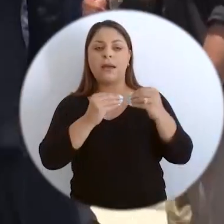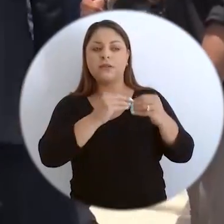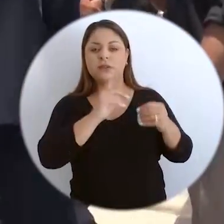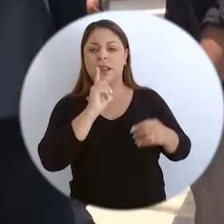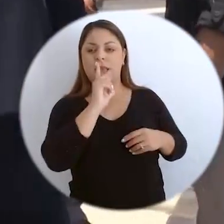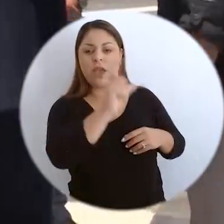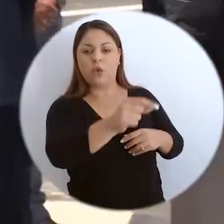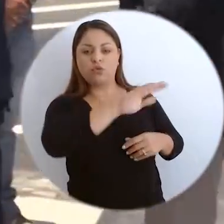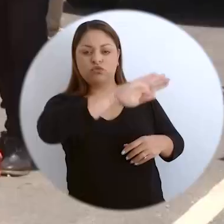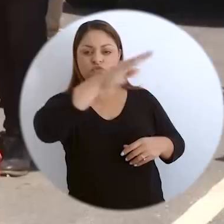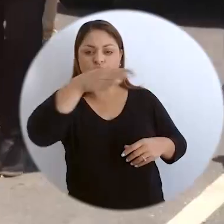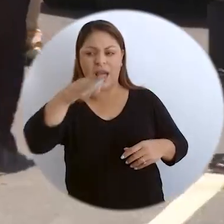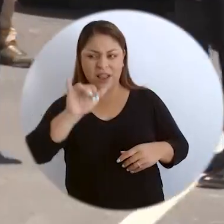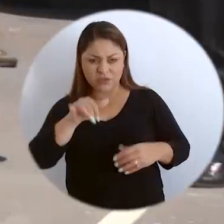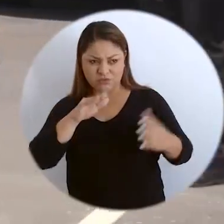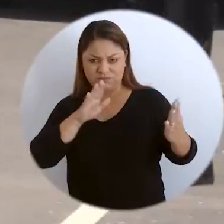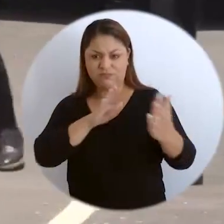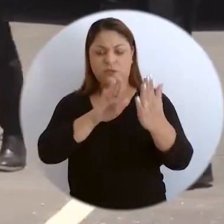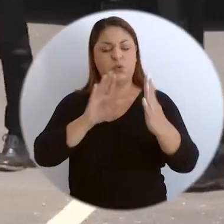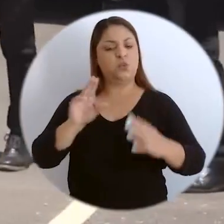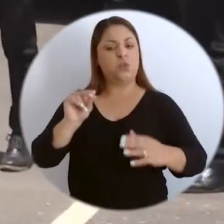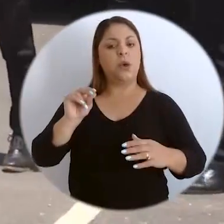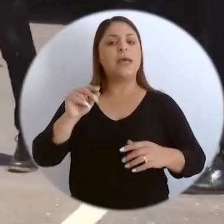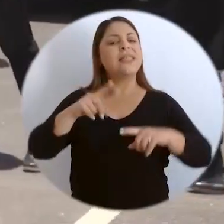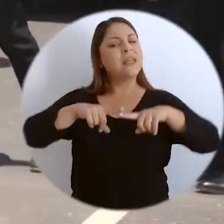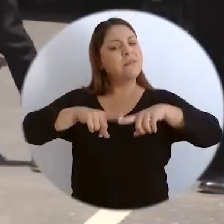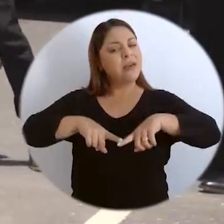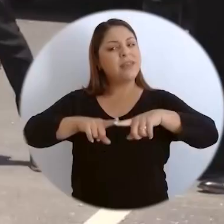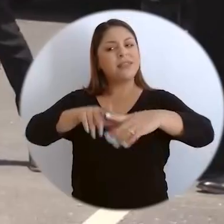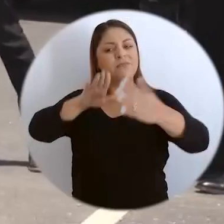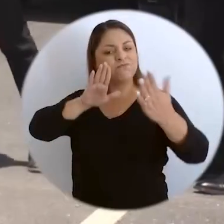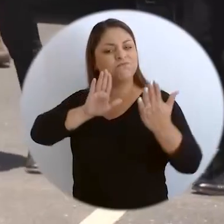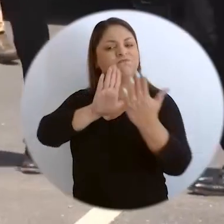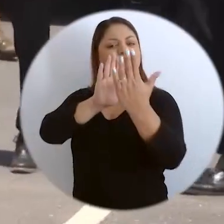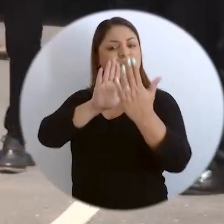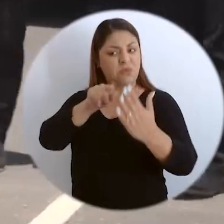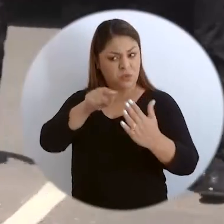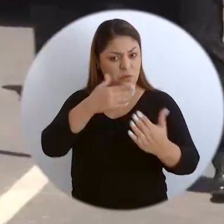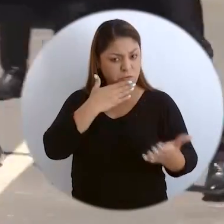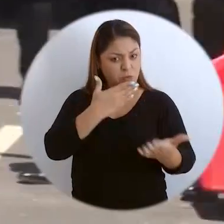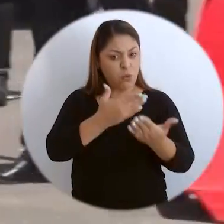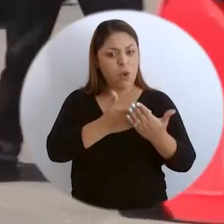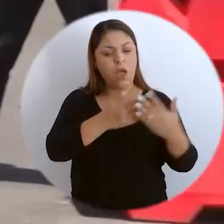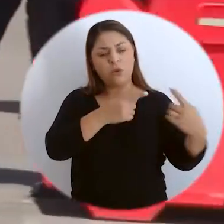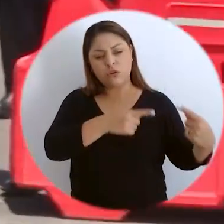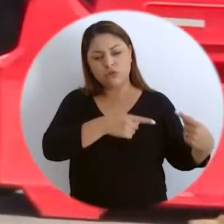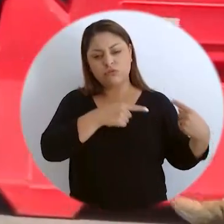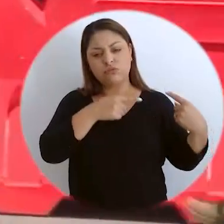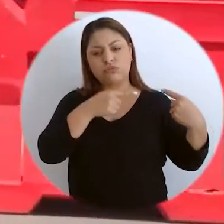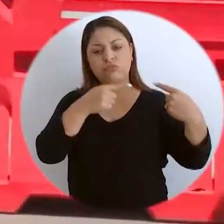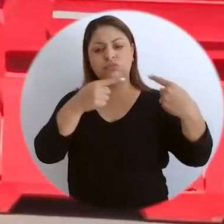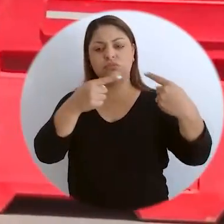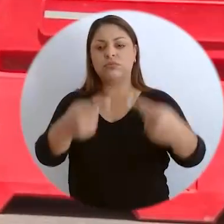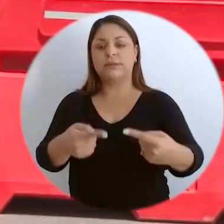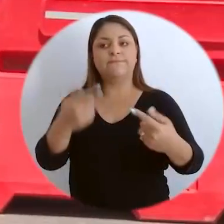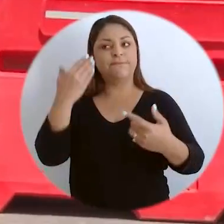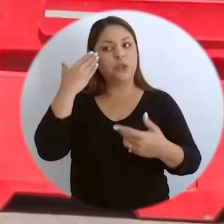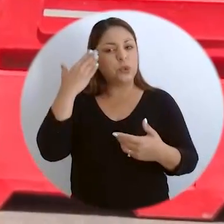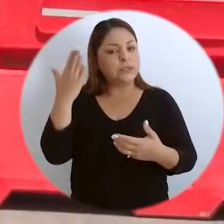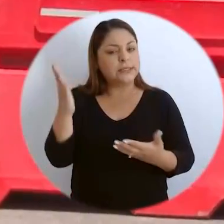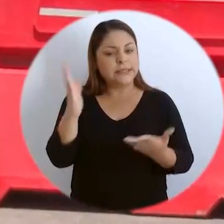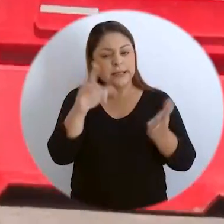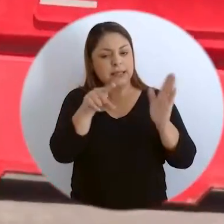todo en sus bastiones electorales, que son personas de un escaso nivel de estudios, de zonas más rurales,